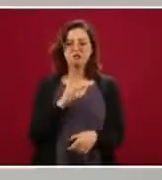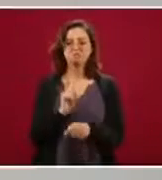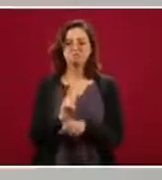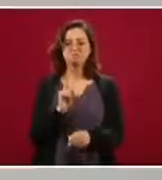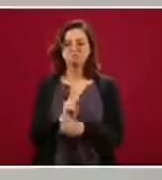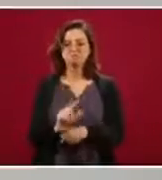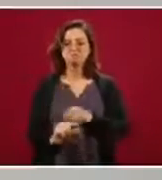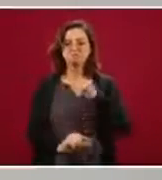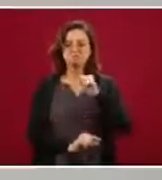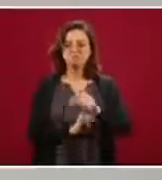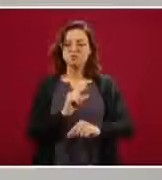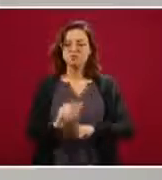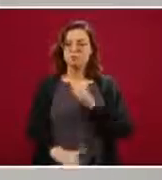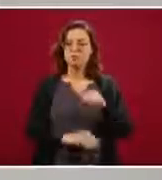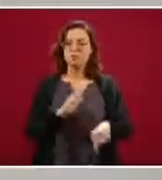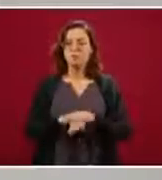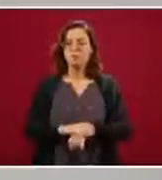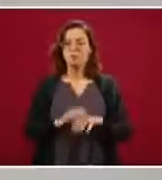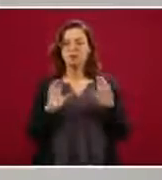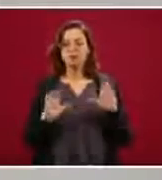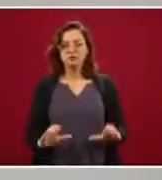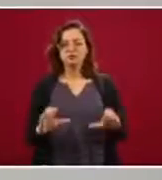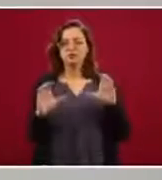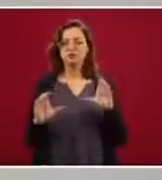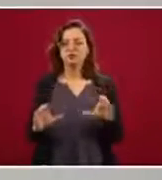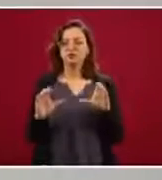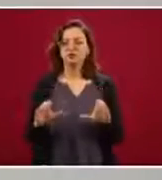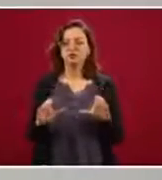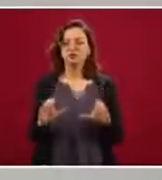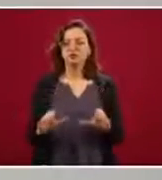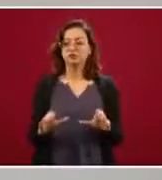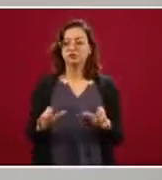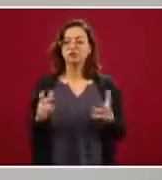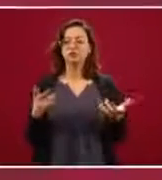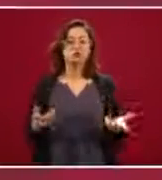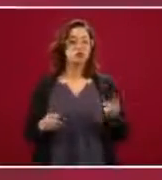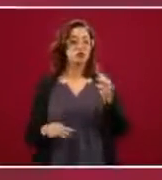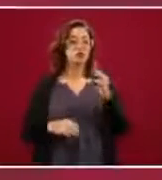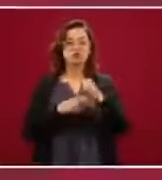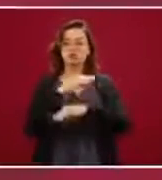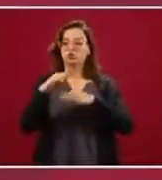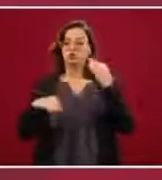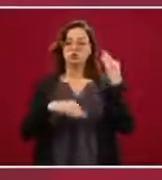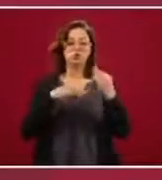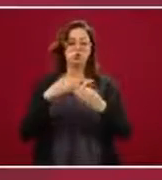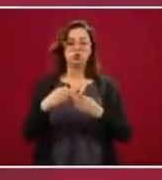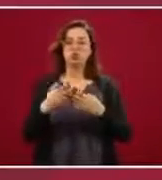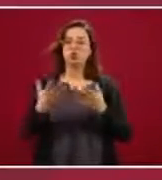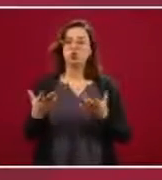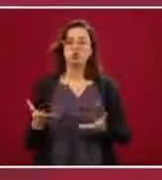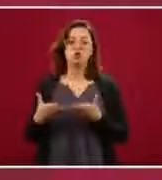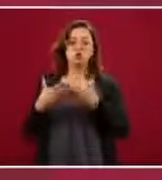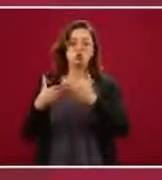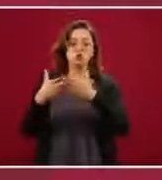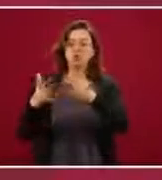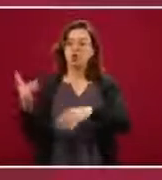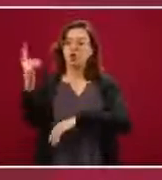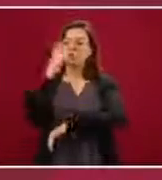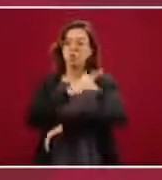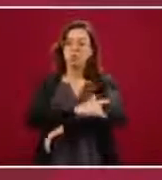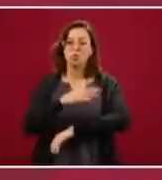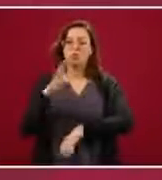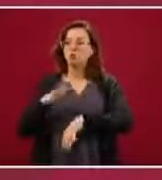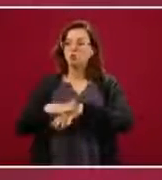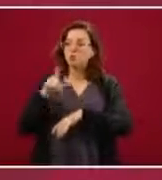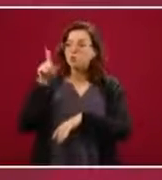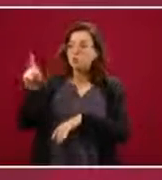para tener ahora cubiertos los pasajeros de todas las embarcaciones internacionales de los sitios de mayor